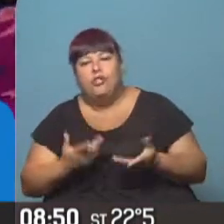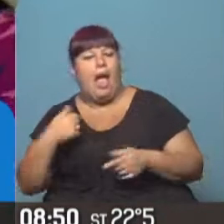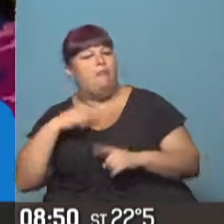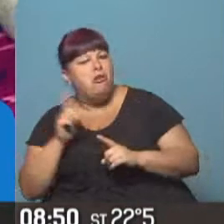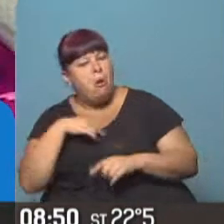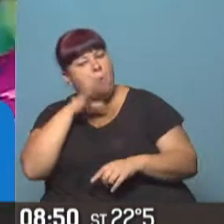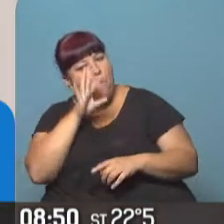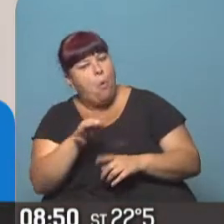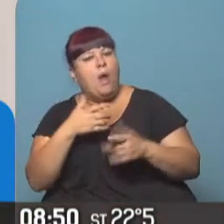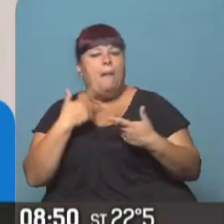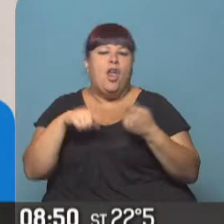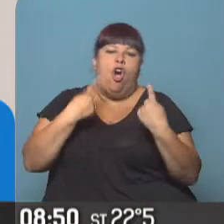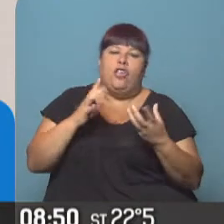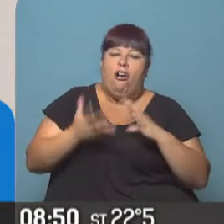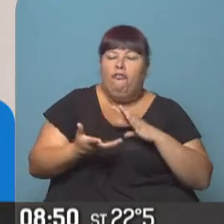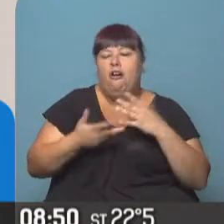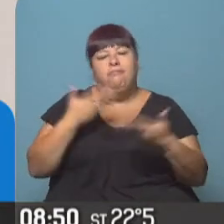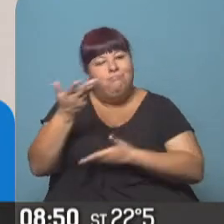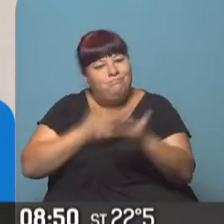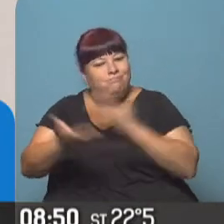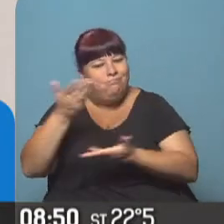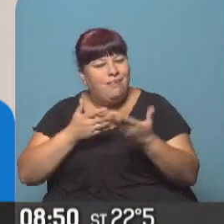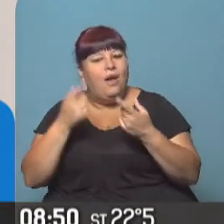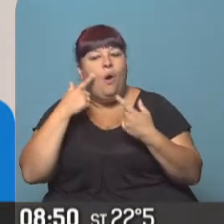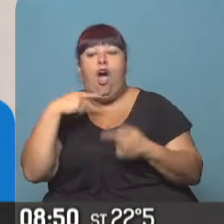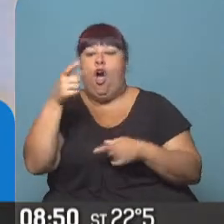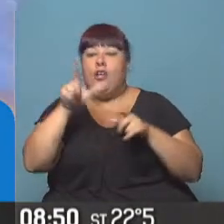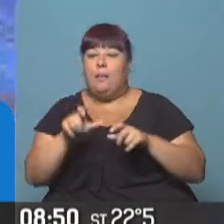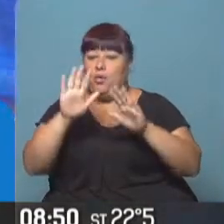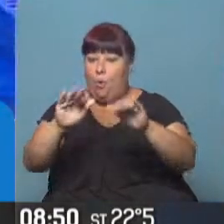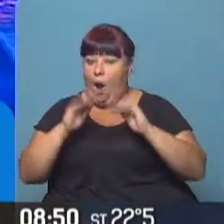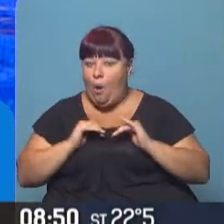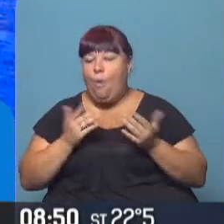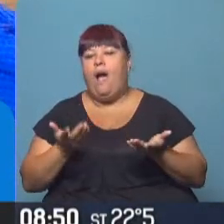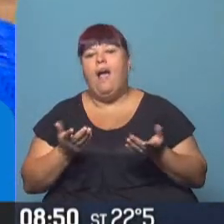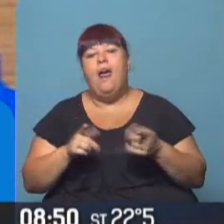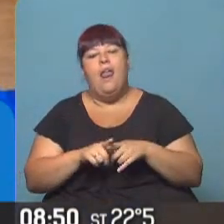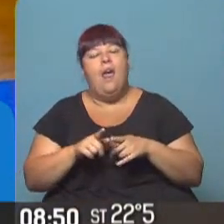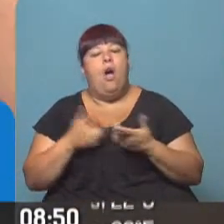no, nunca me lo hizo, pero me hace otra cosa, y qué sé yo, cuando encontrás que al otro le pasa lo mismo,